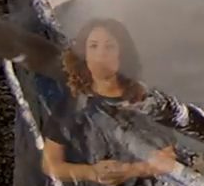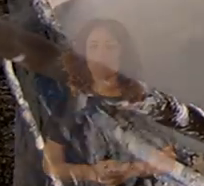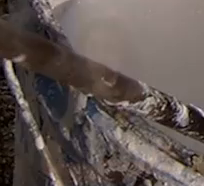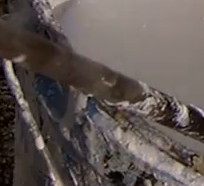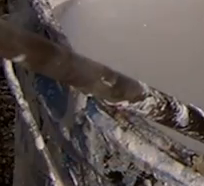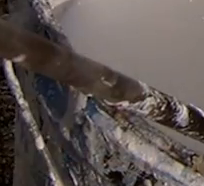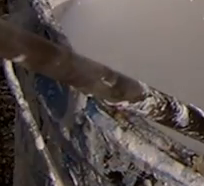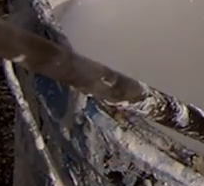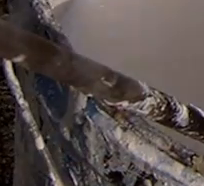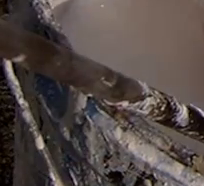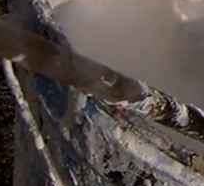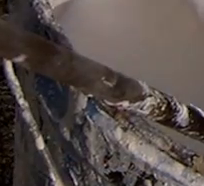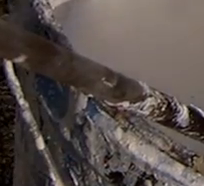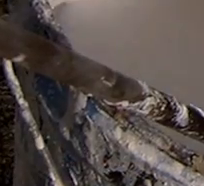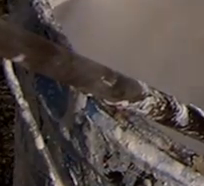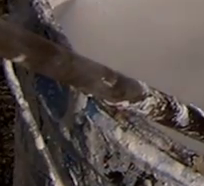blancos